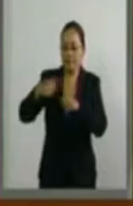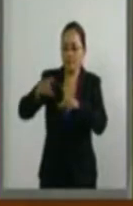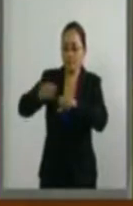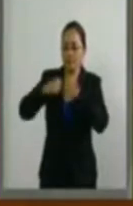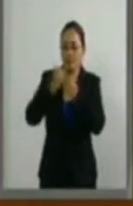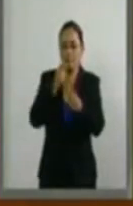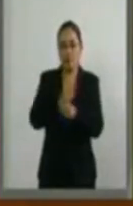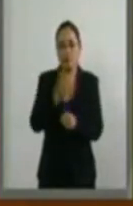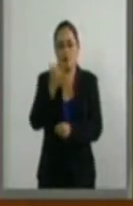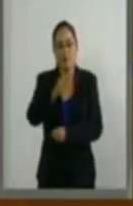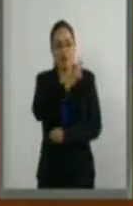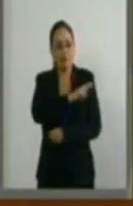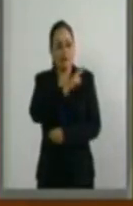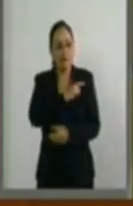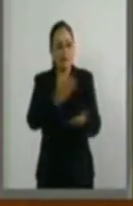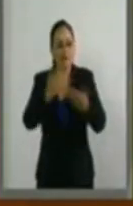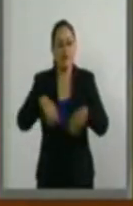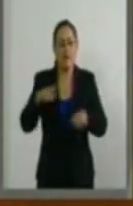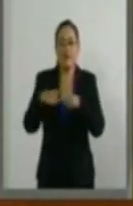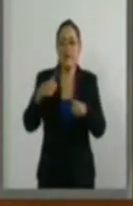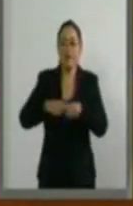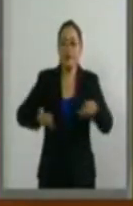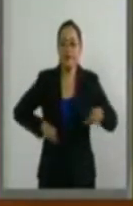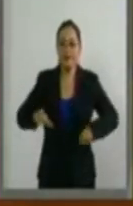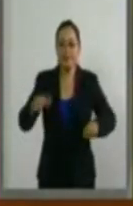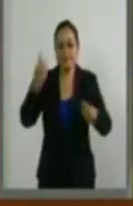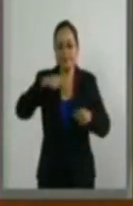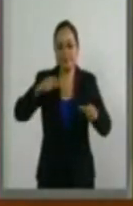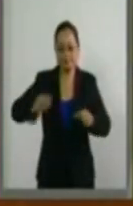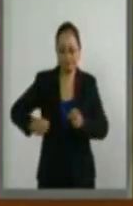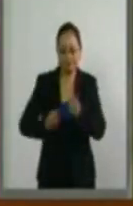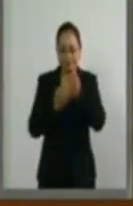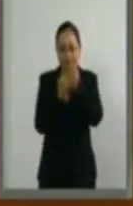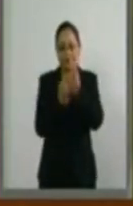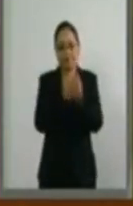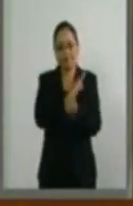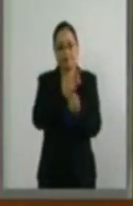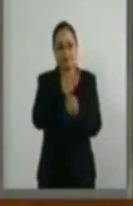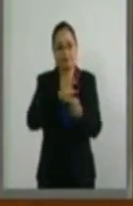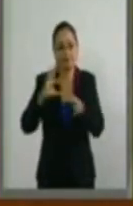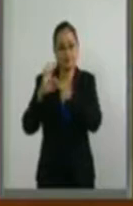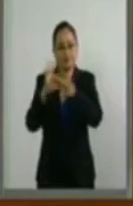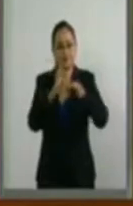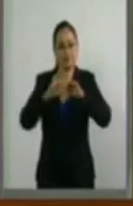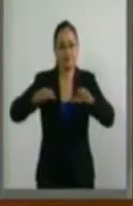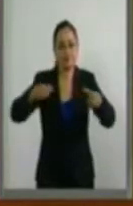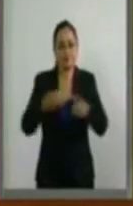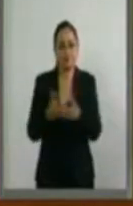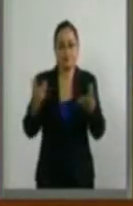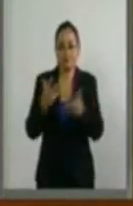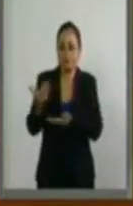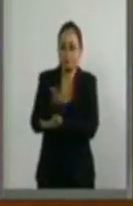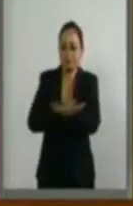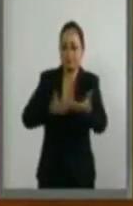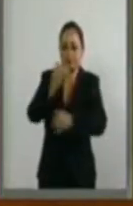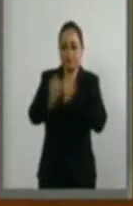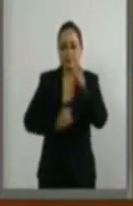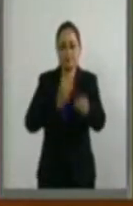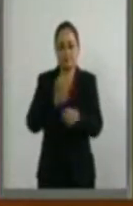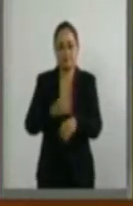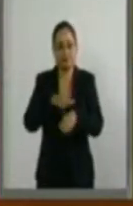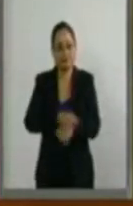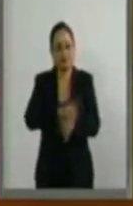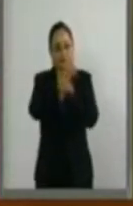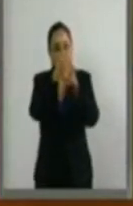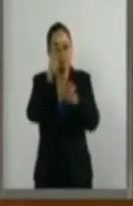privado y las acciones destinadas a fortalecer la cooperación e intercambio internacional en